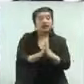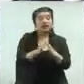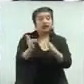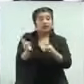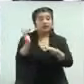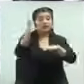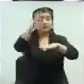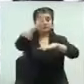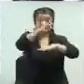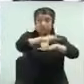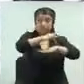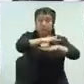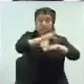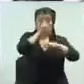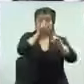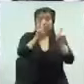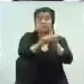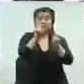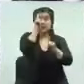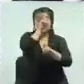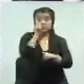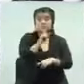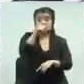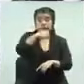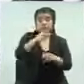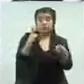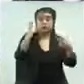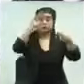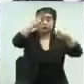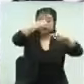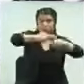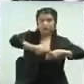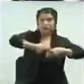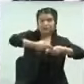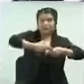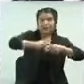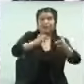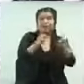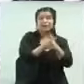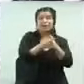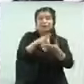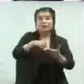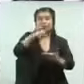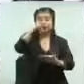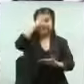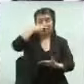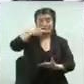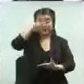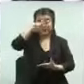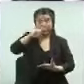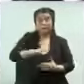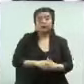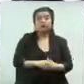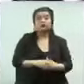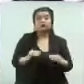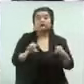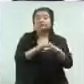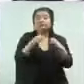al suroccidente y lógicamente a la frontera también con el país de México.